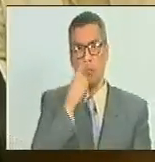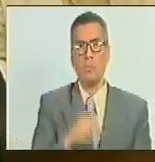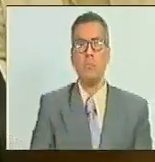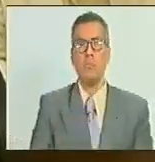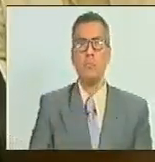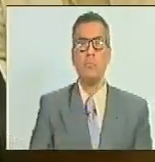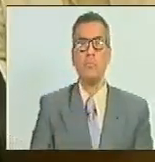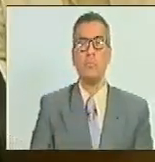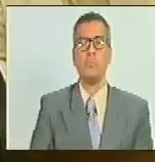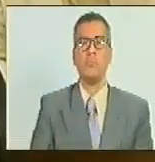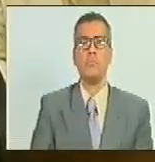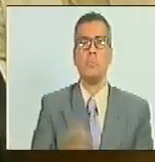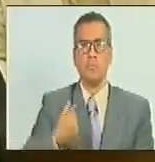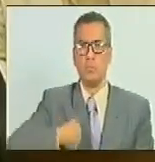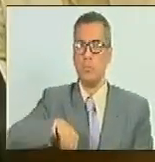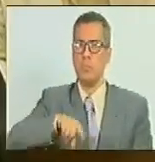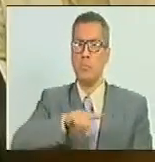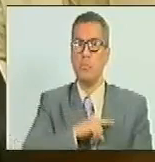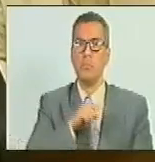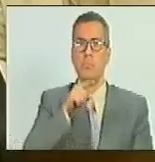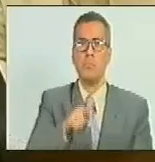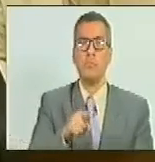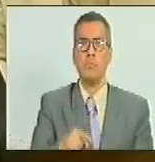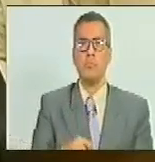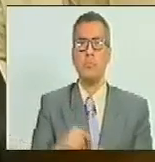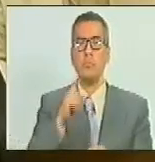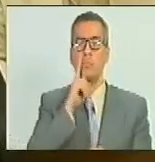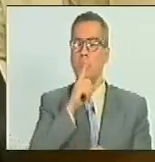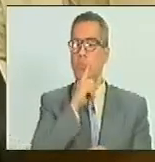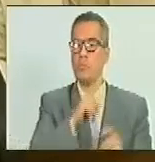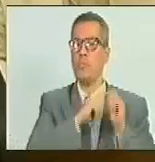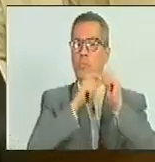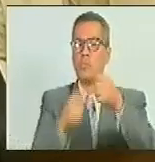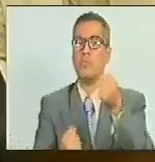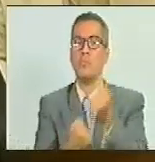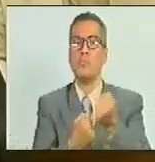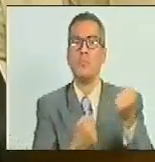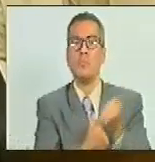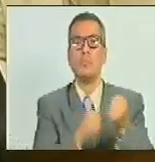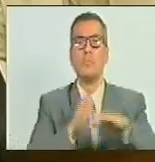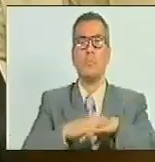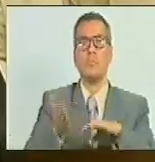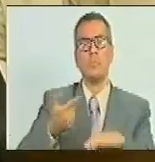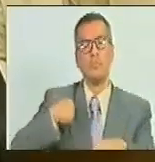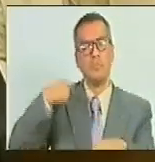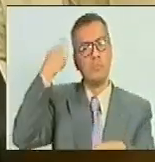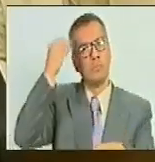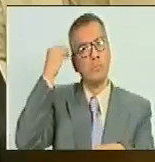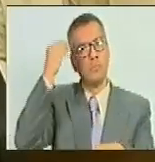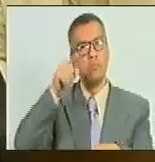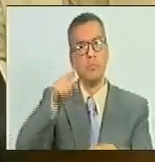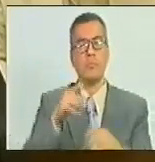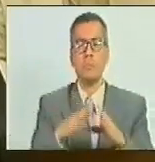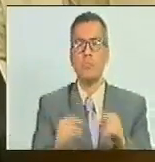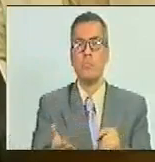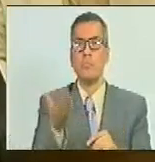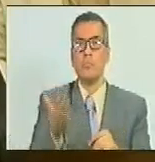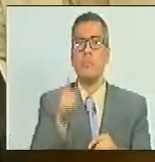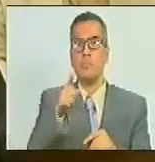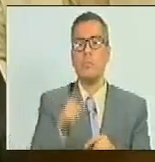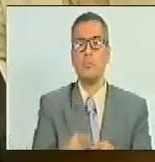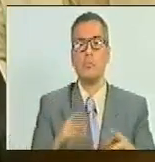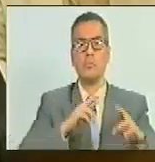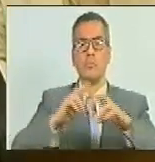estar nosotros en este nombramiento respaldándolo, porque creemos que lo importante de